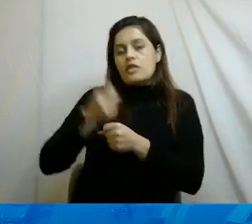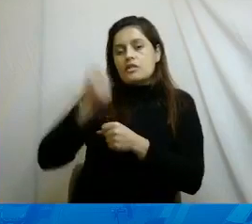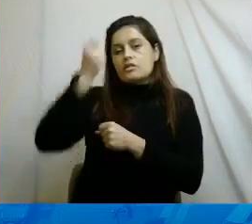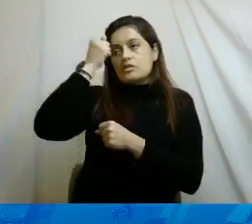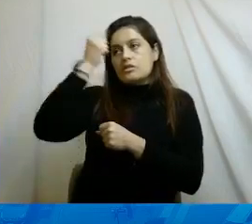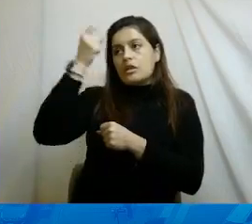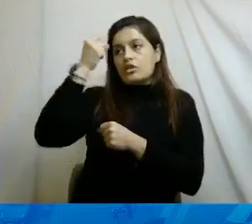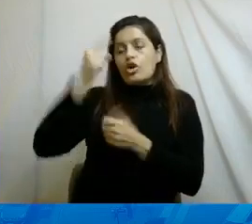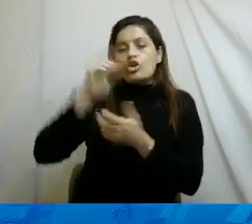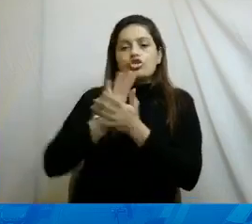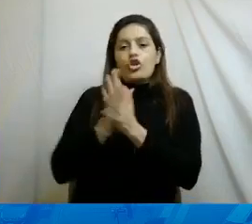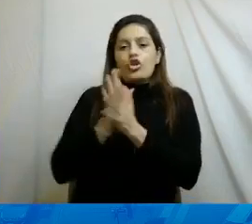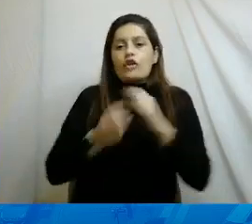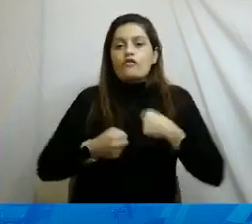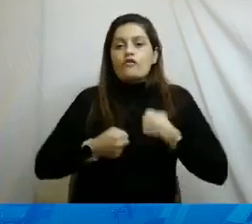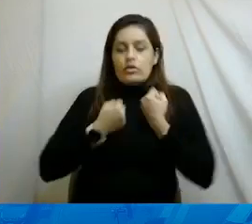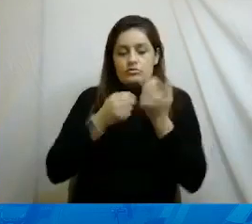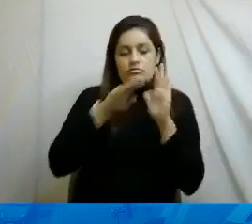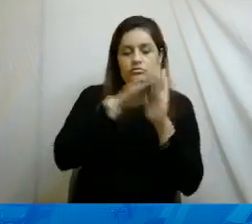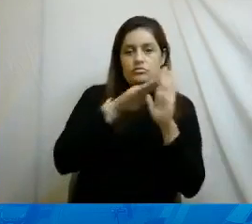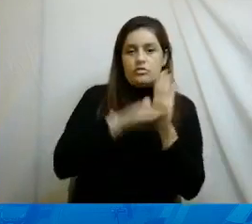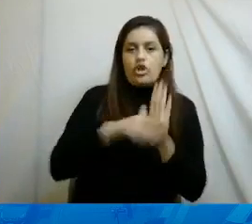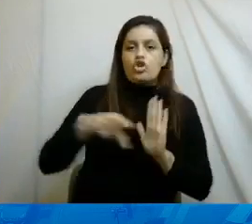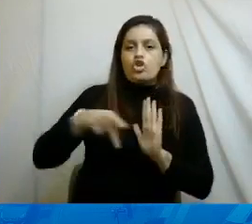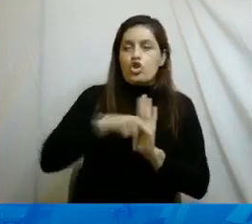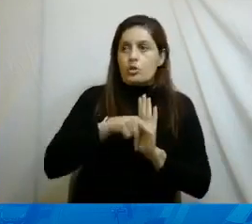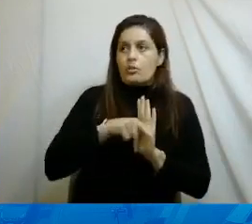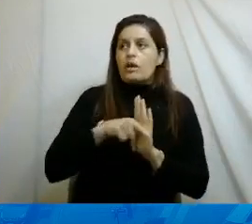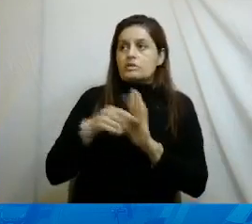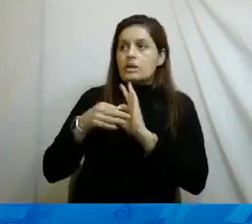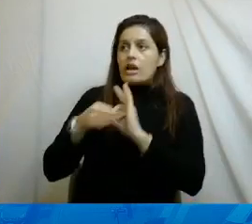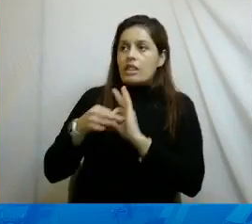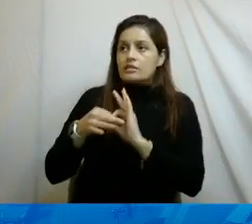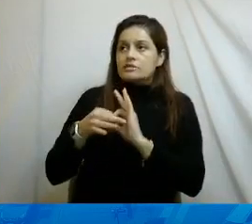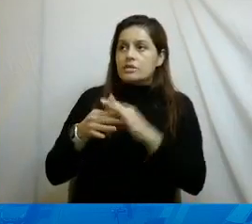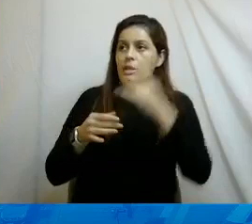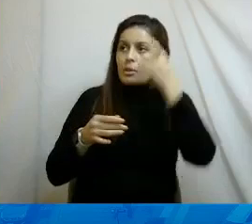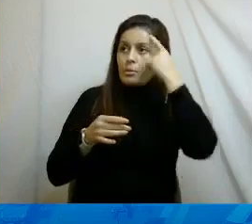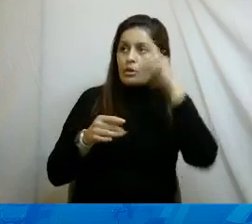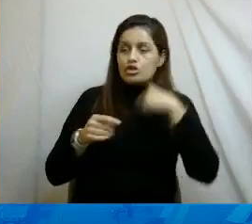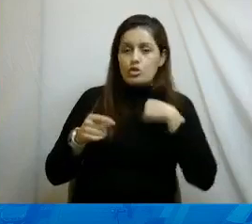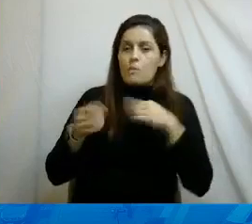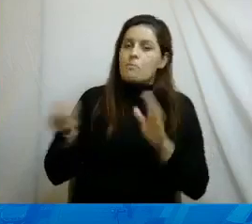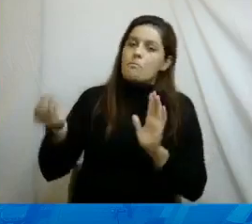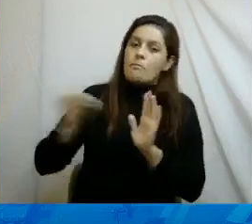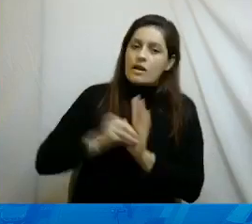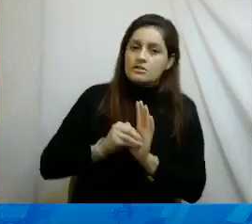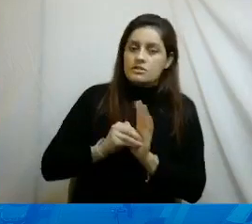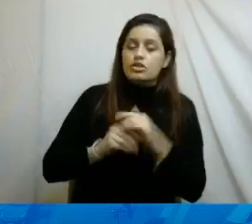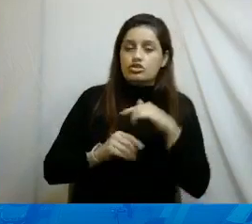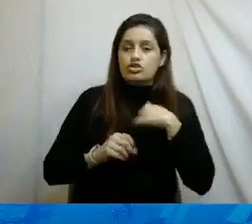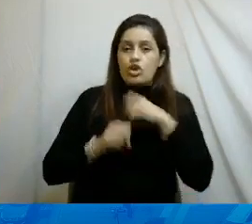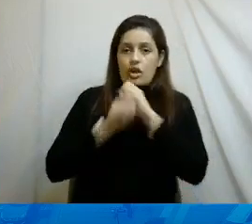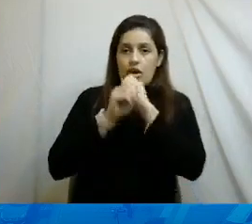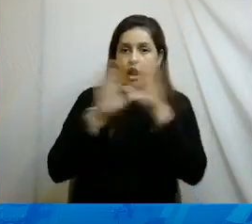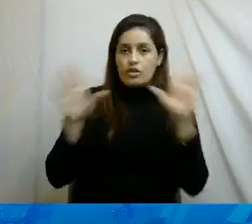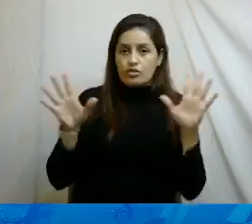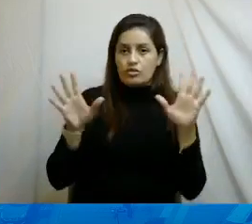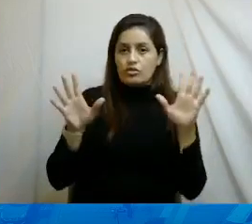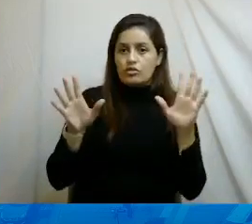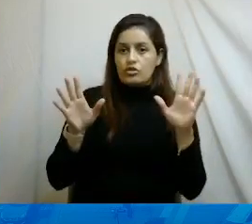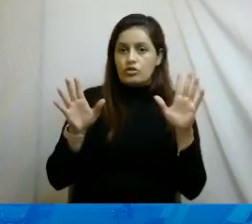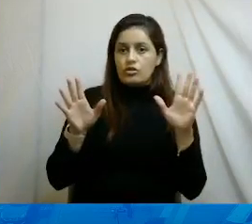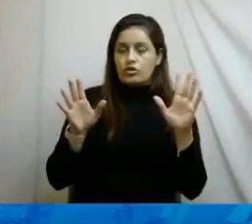hicieron todo lo posible con los reglamentos, las normas y los protocolos, y eso se agradece. Pero yo iba más allá y he sido bastante claro también en